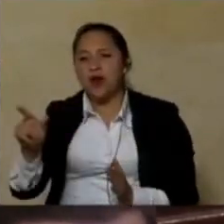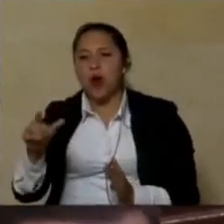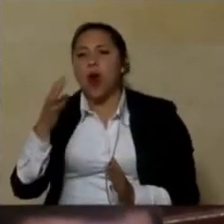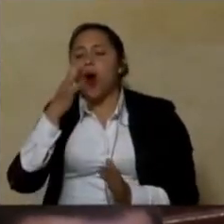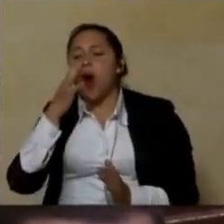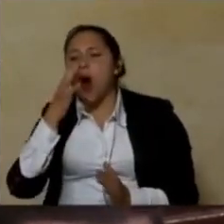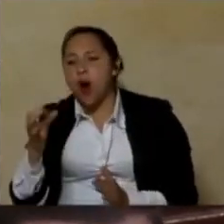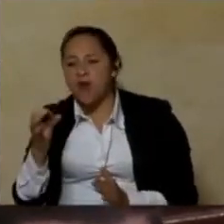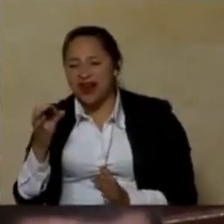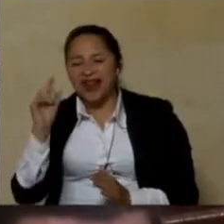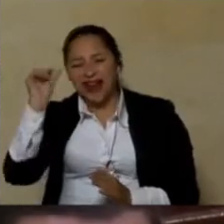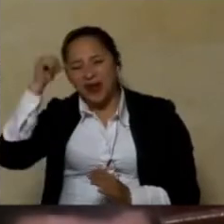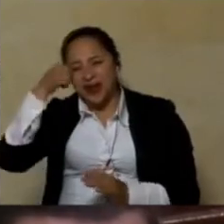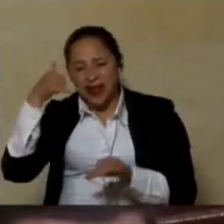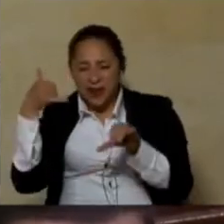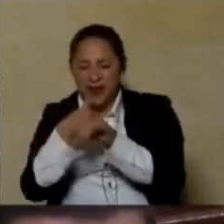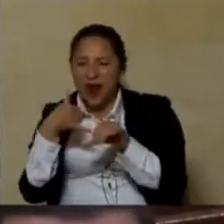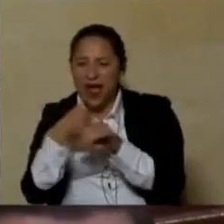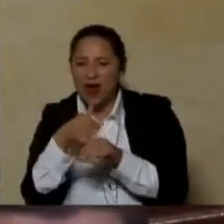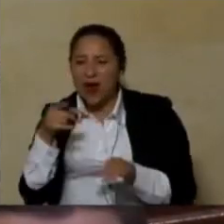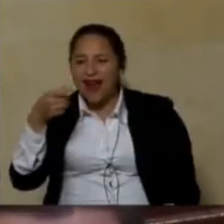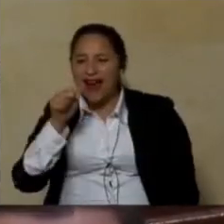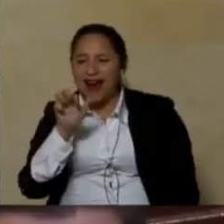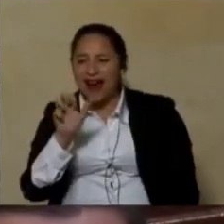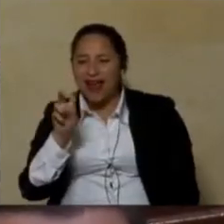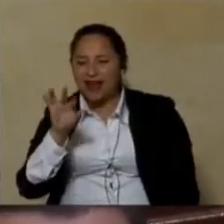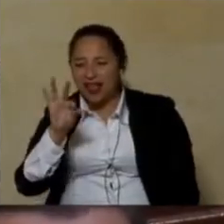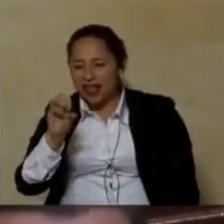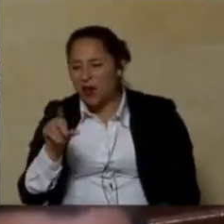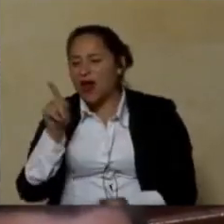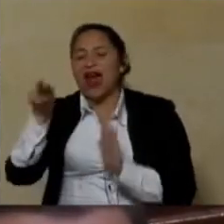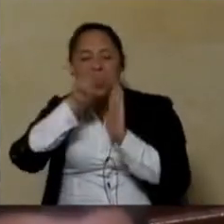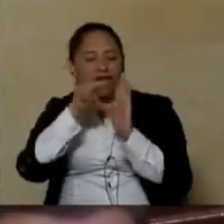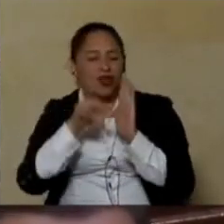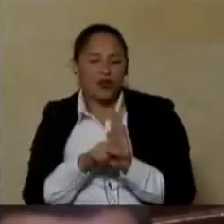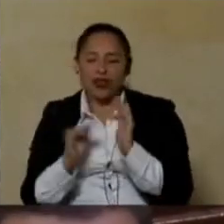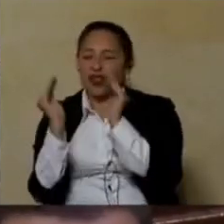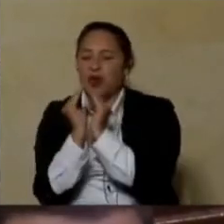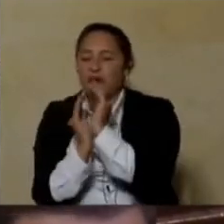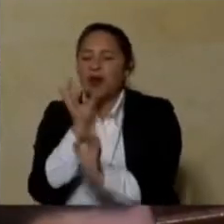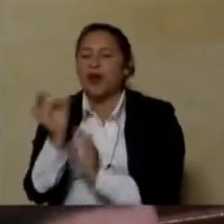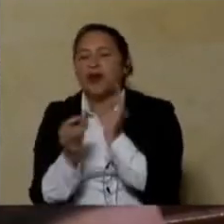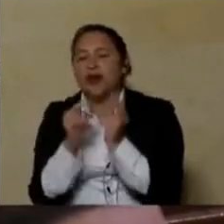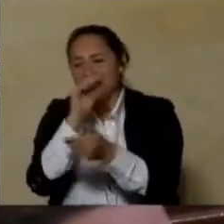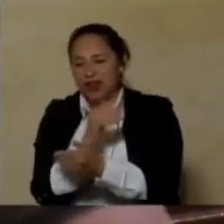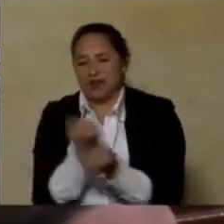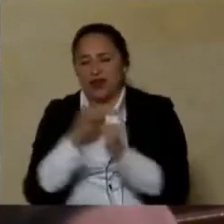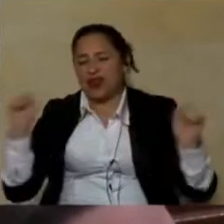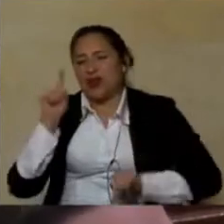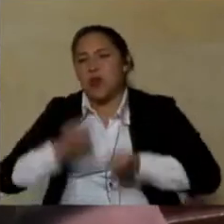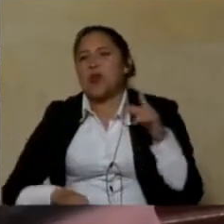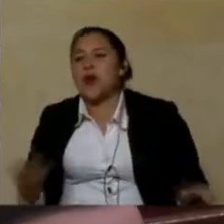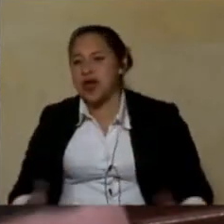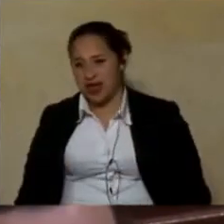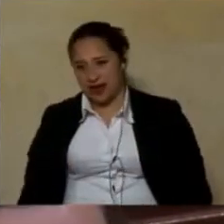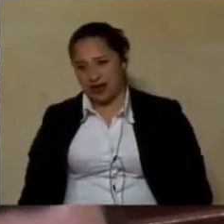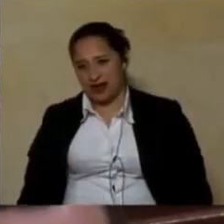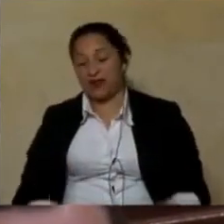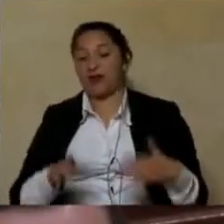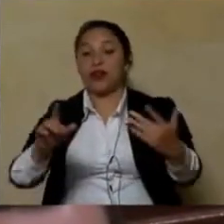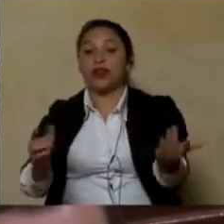infantil. Pero bueno, señores, aquí el problema es el narcotráfico. Es que nosotros no nos